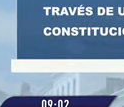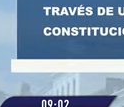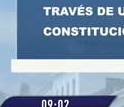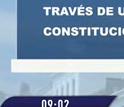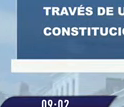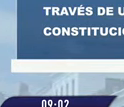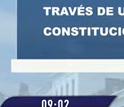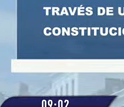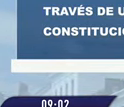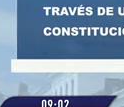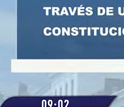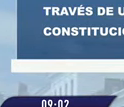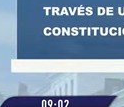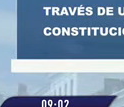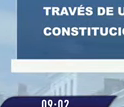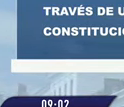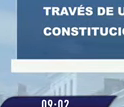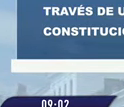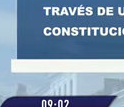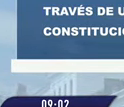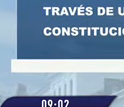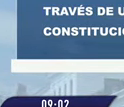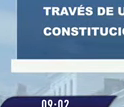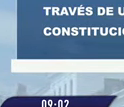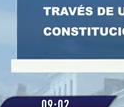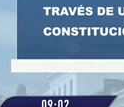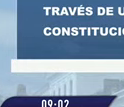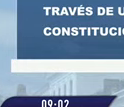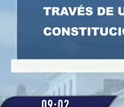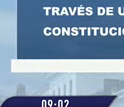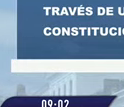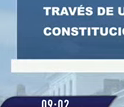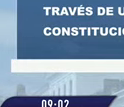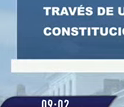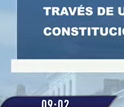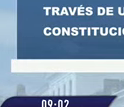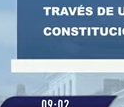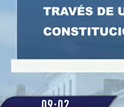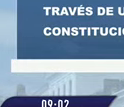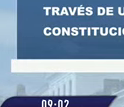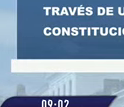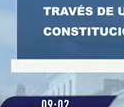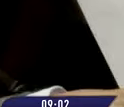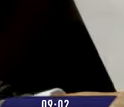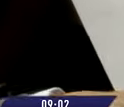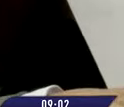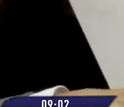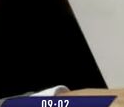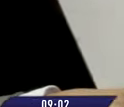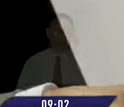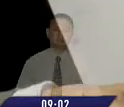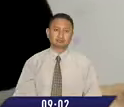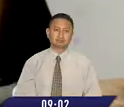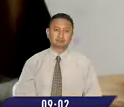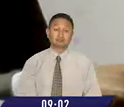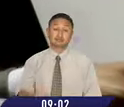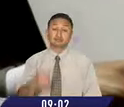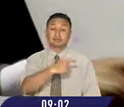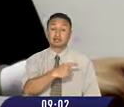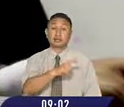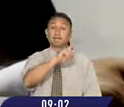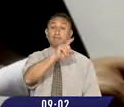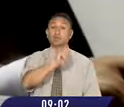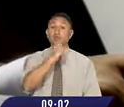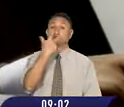ascienda, capacite y sancione a los servidores que la conforman a través de un consejo fiscal? Esta es la tercera pregunta